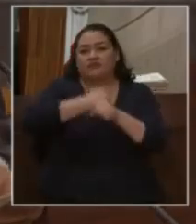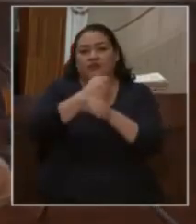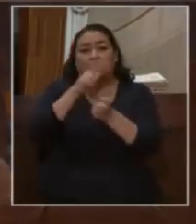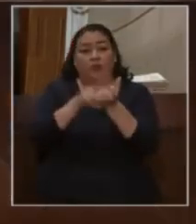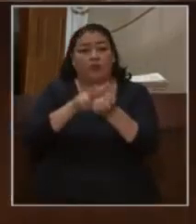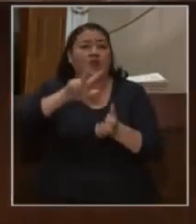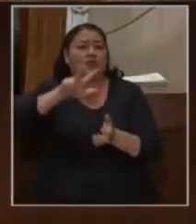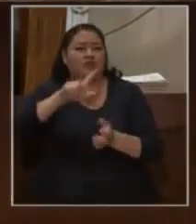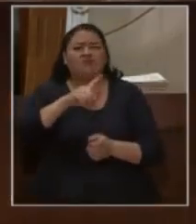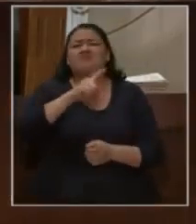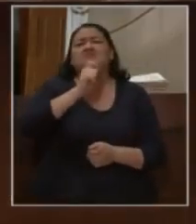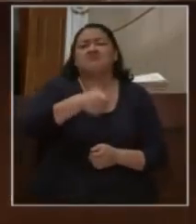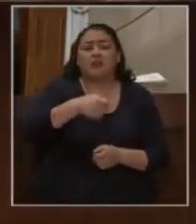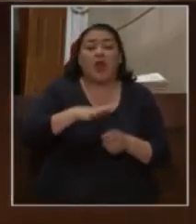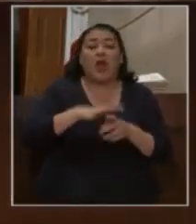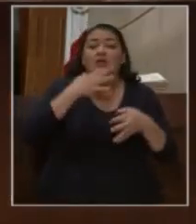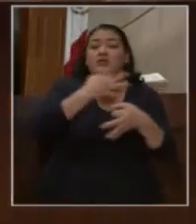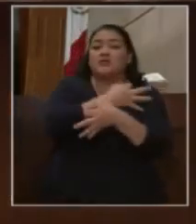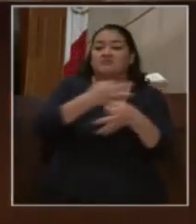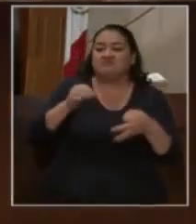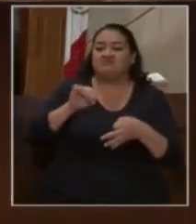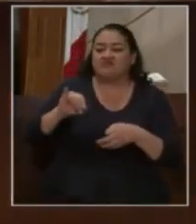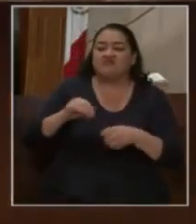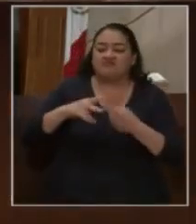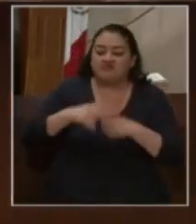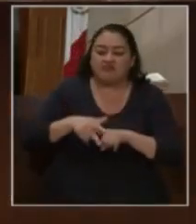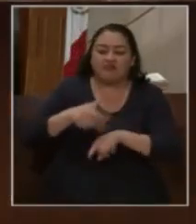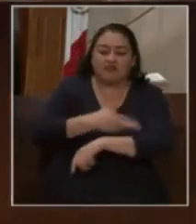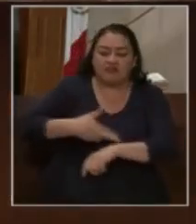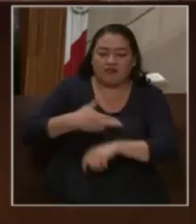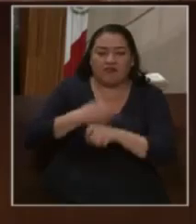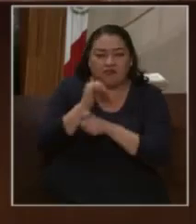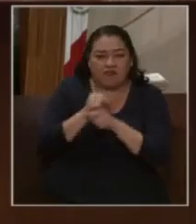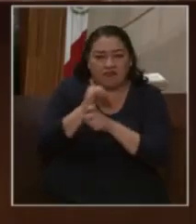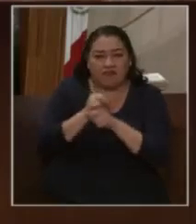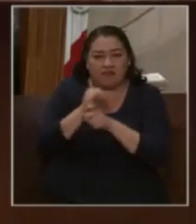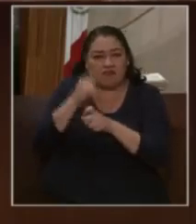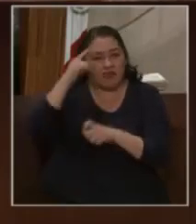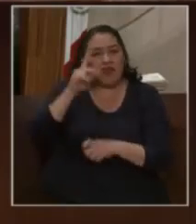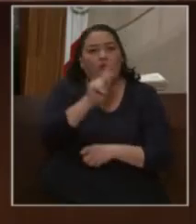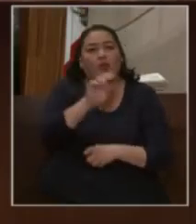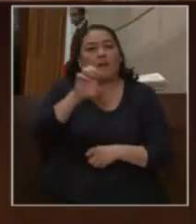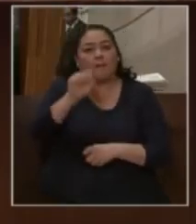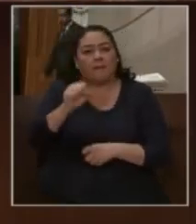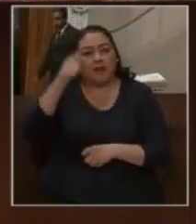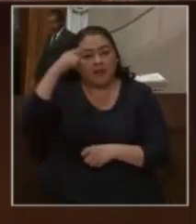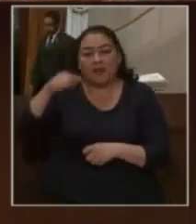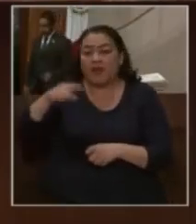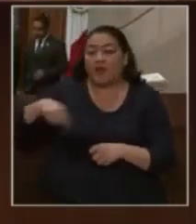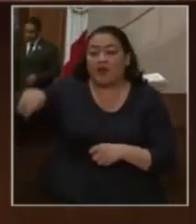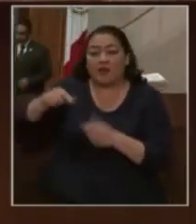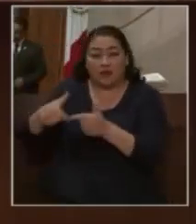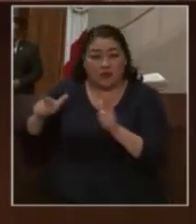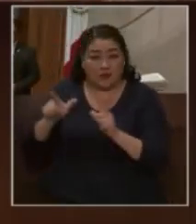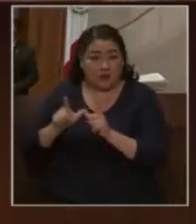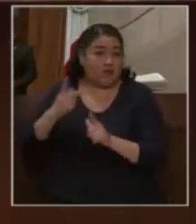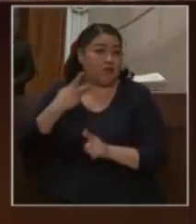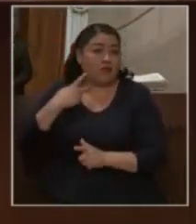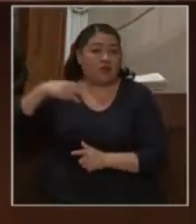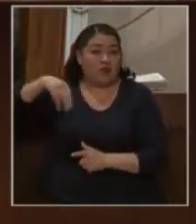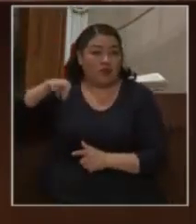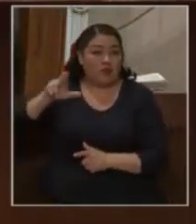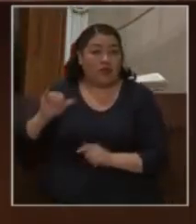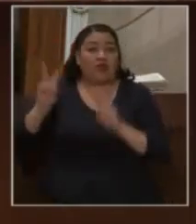638/2018, en la que se determinó declarar fundado el procedimiento sancionador en materia de fiscalización instaurado en contra de Morena y relacionado con